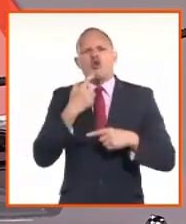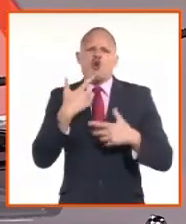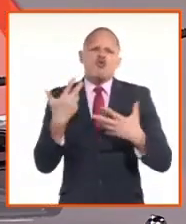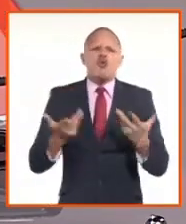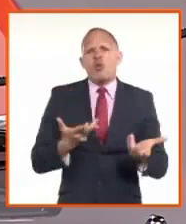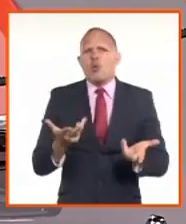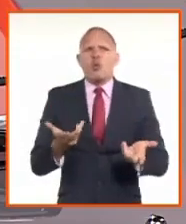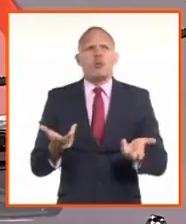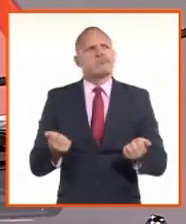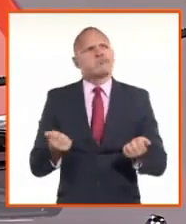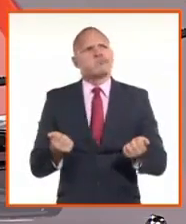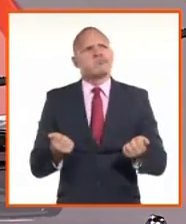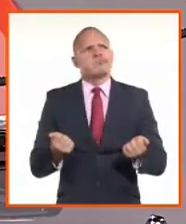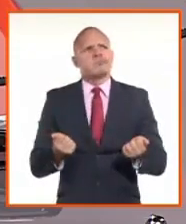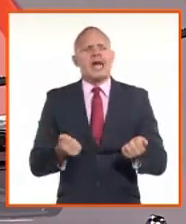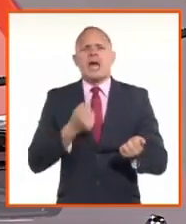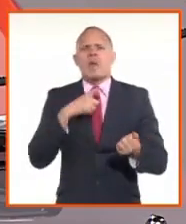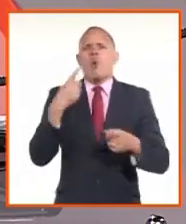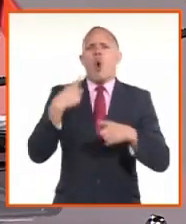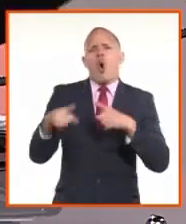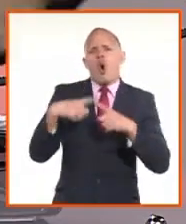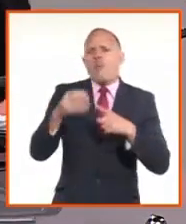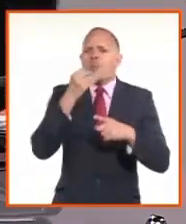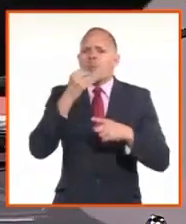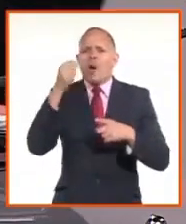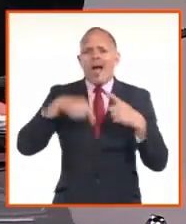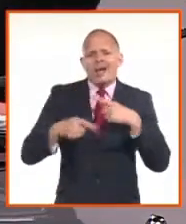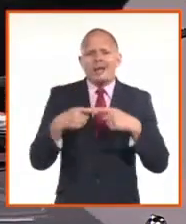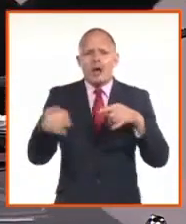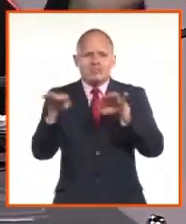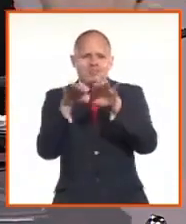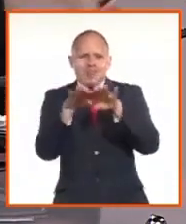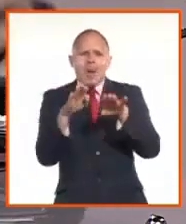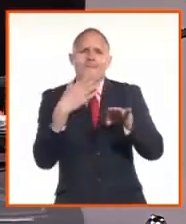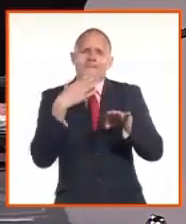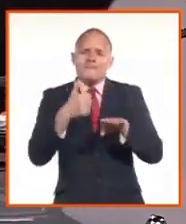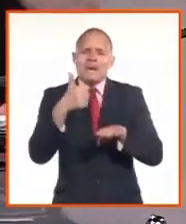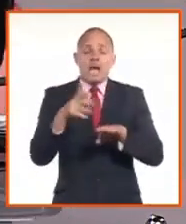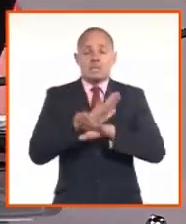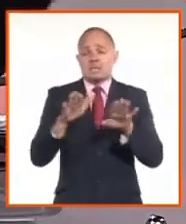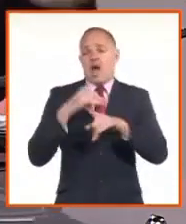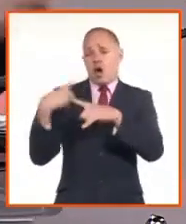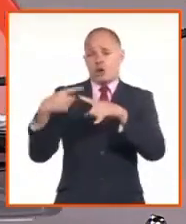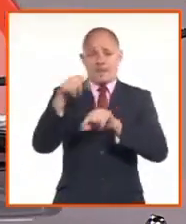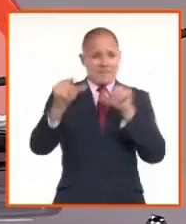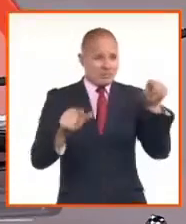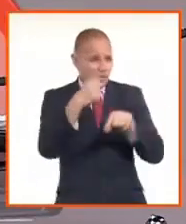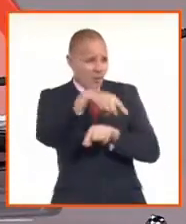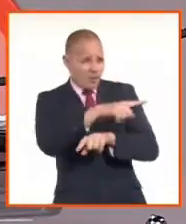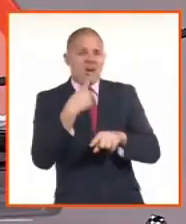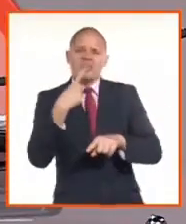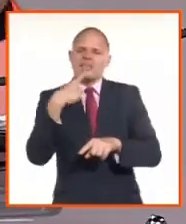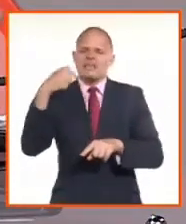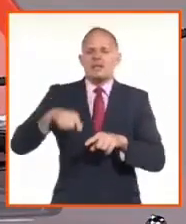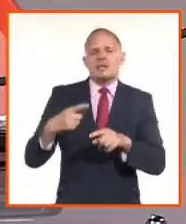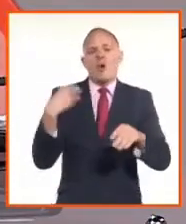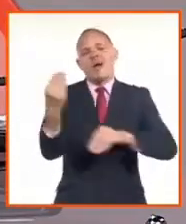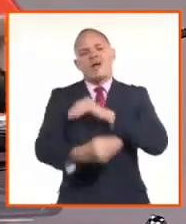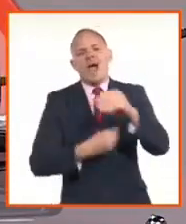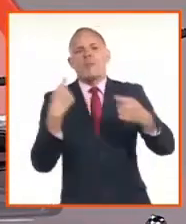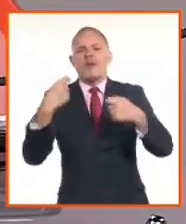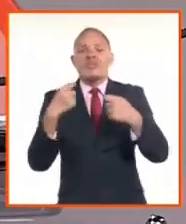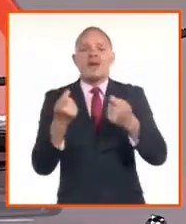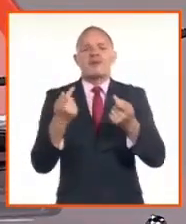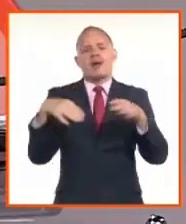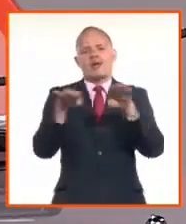de cambio de verdadero equilibrio para la economía cubana que es algo lo que estaba hablando muchos economistas especulando diciendo y qué impacto